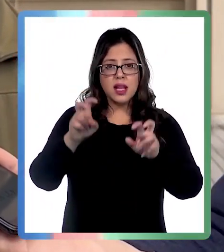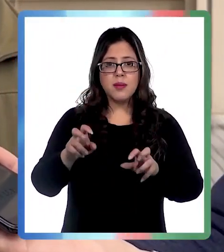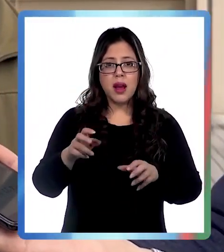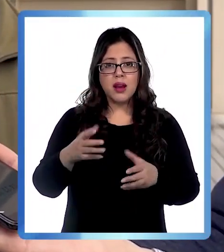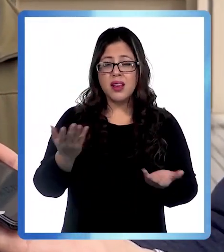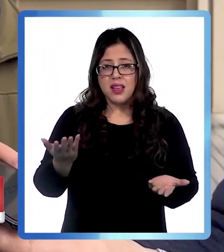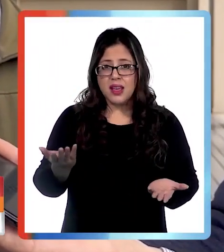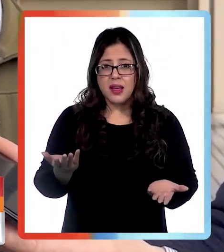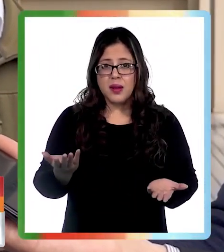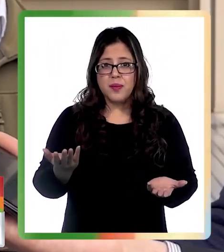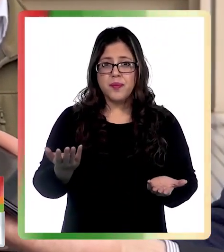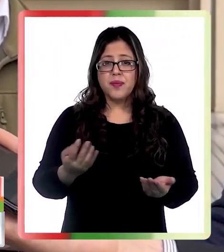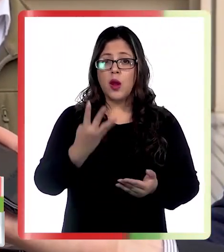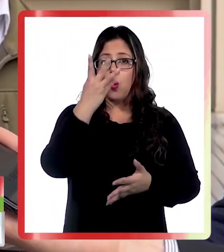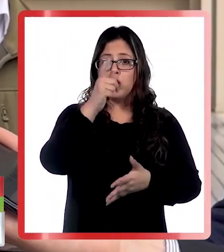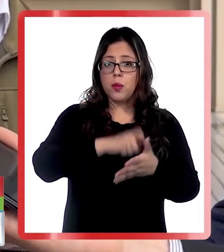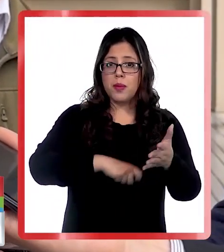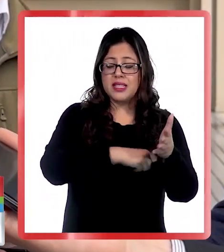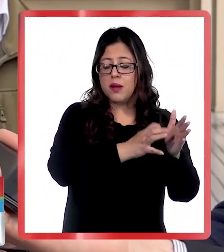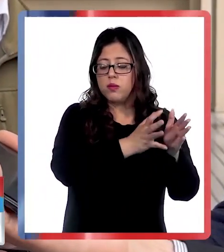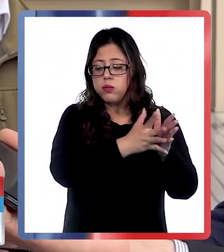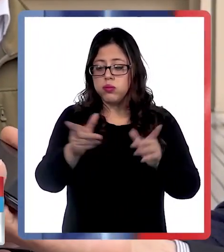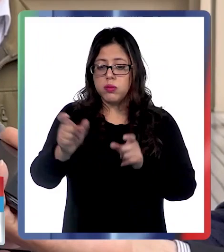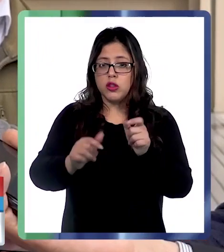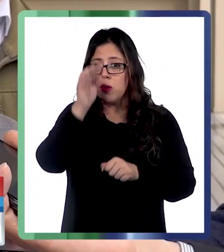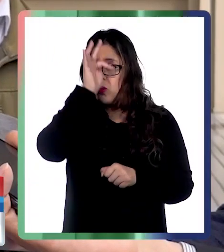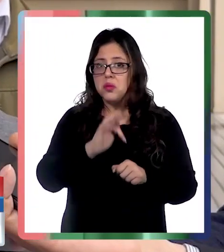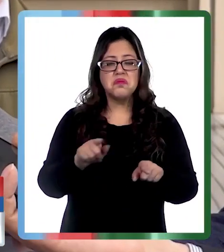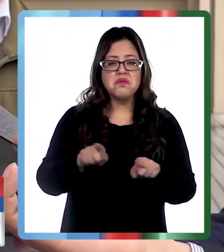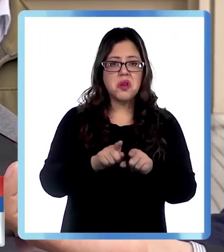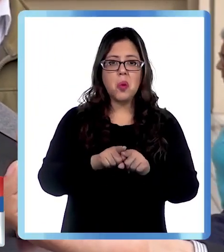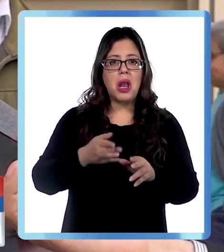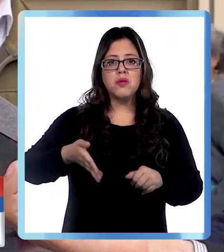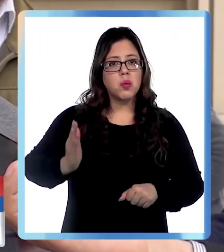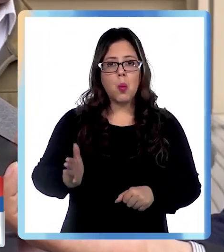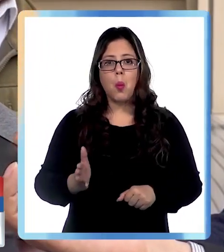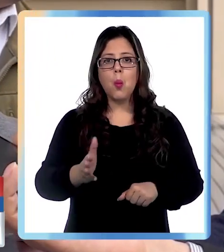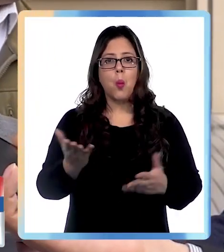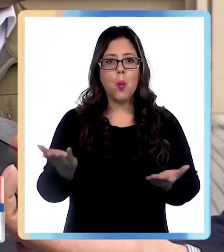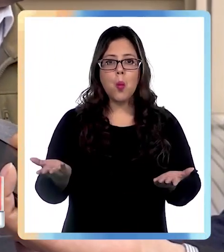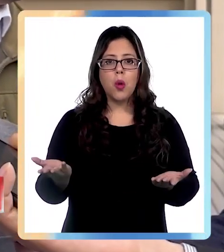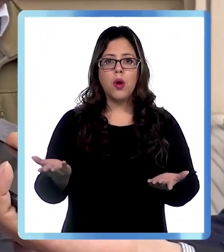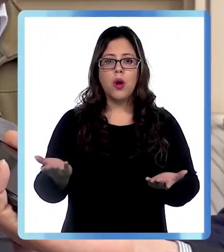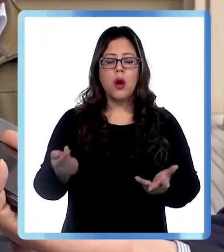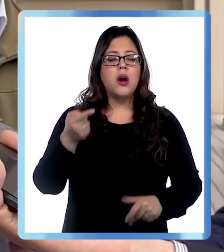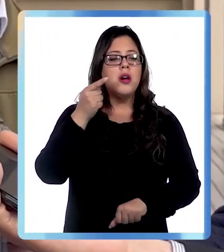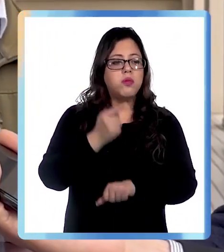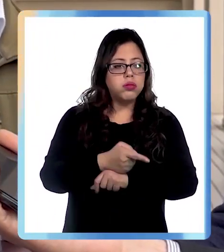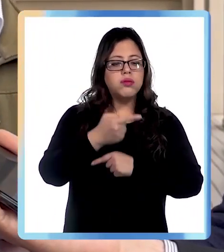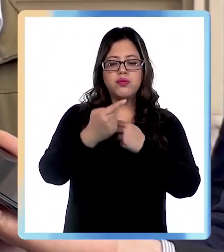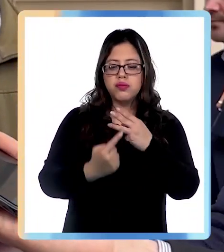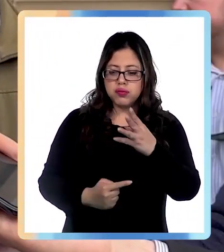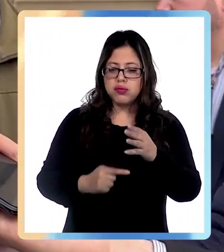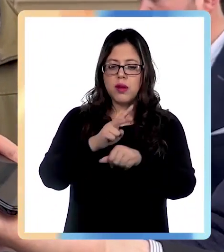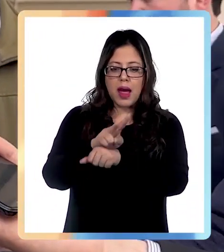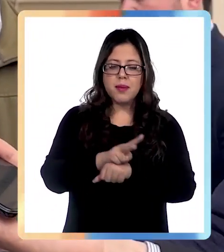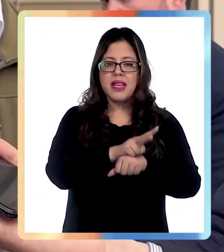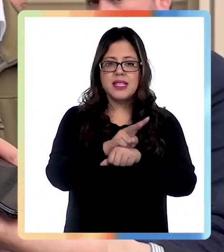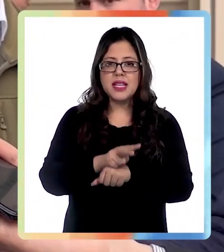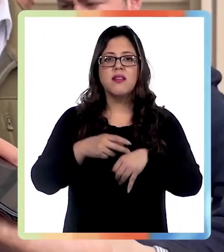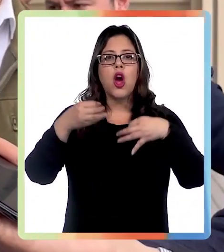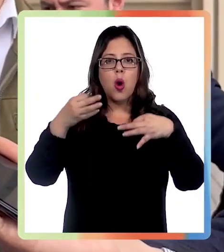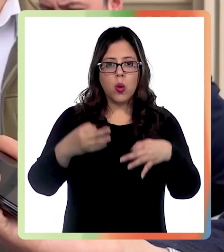haya ocurrido porque sab lo que pasa que en estos 4 meses hay funcionarios que siguieron actuando que que siguieron estando al mando de muchas tareas